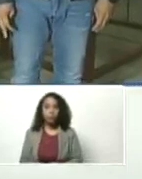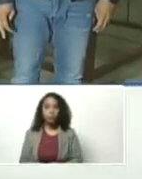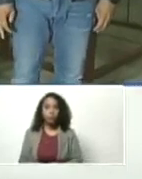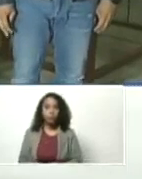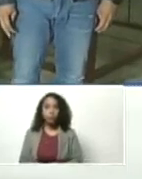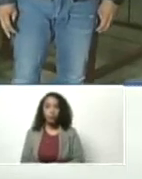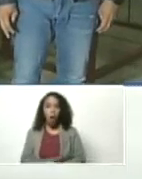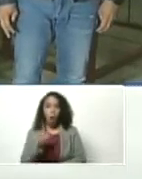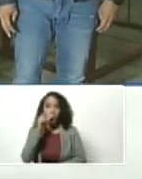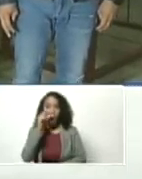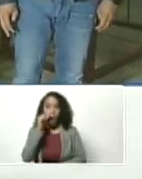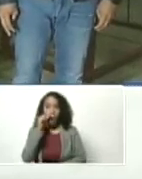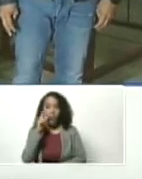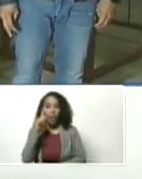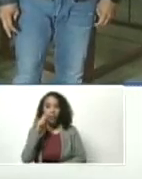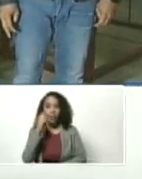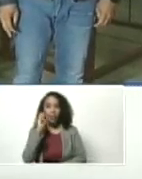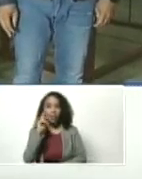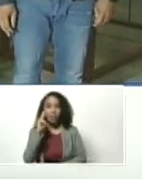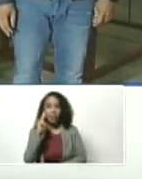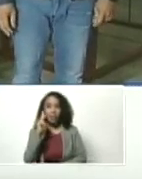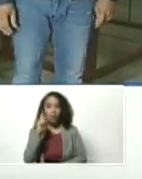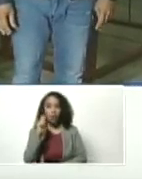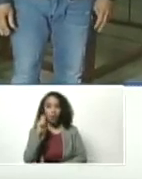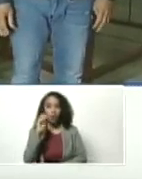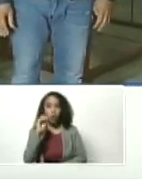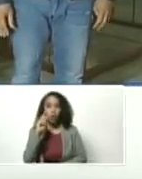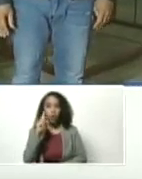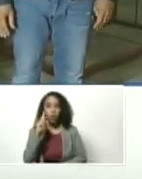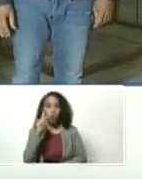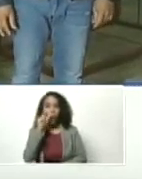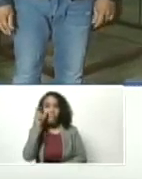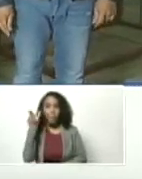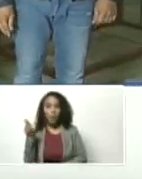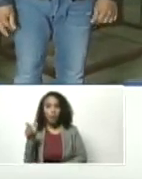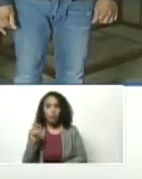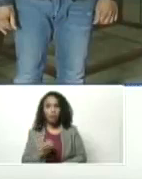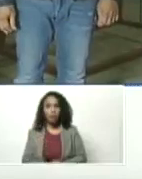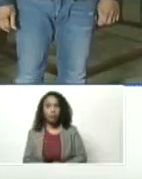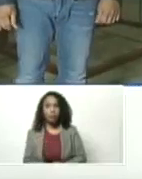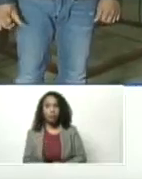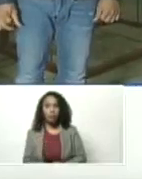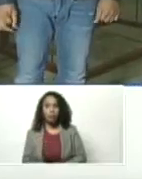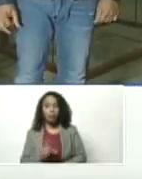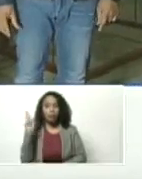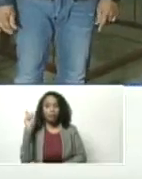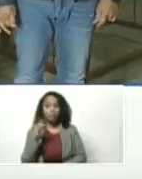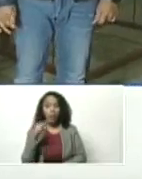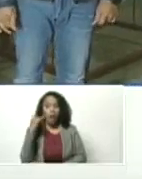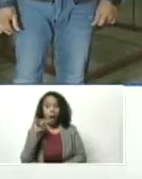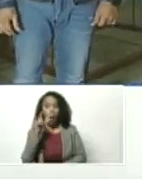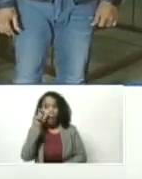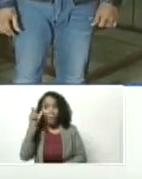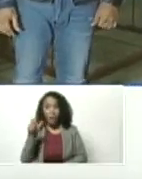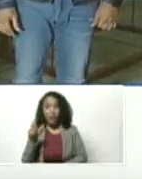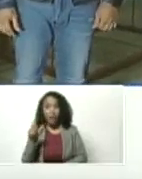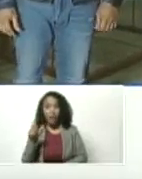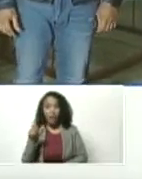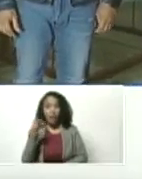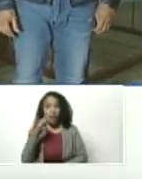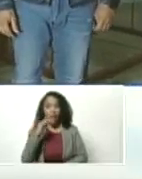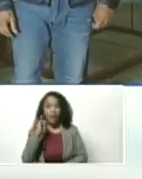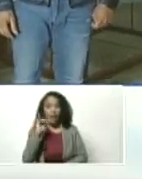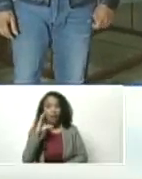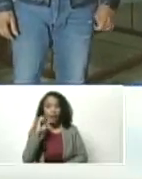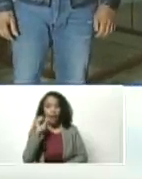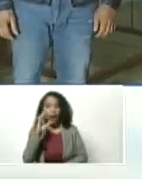El hombre del tic-tac, Adolfo Pereira. Y también está Ricardo Sánchez, viceministro de